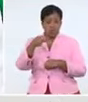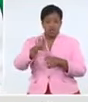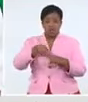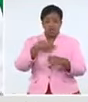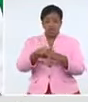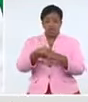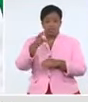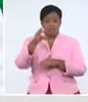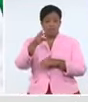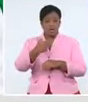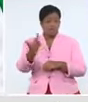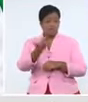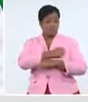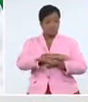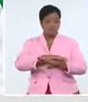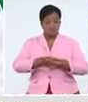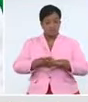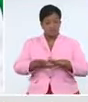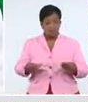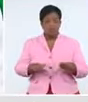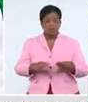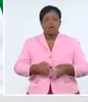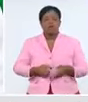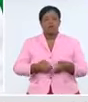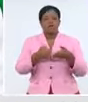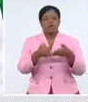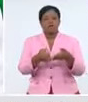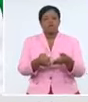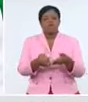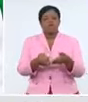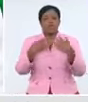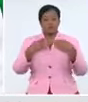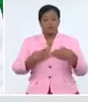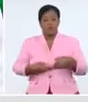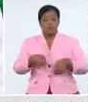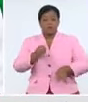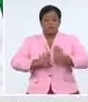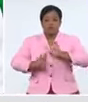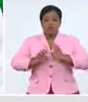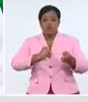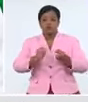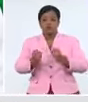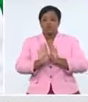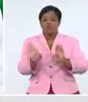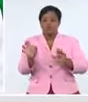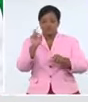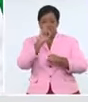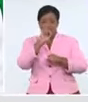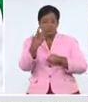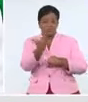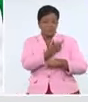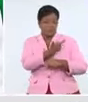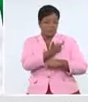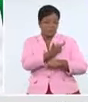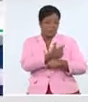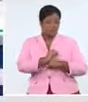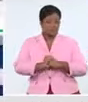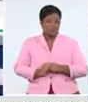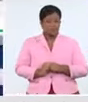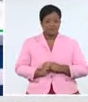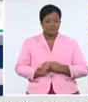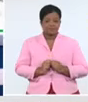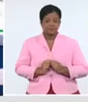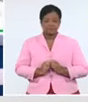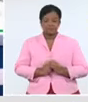a la aplicación de su tercera dosis, contribuyendo así a poder terminar su esquema de vacunación. Hay un gran movimiento, sobre todo en